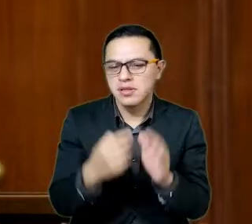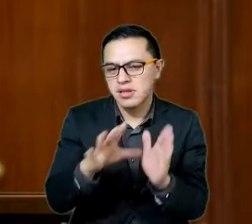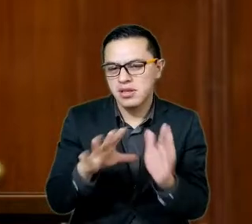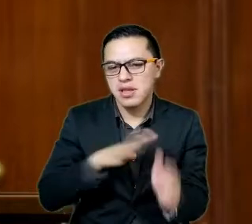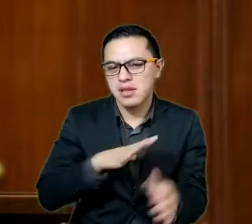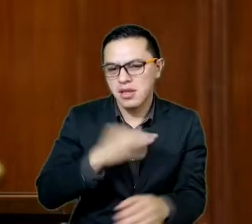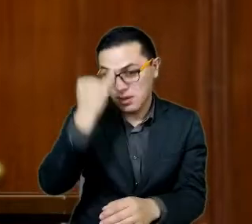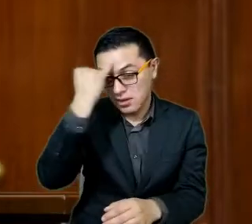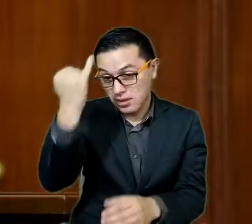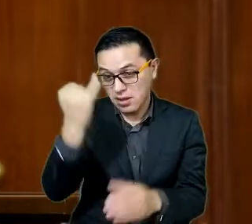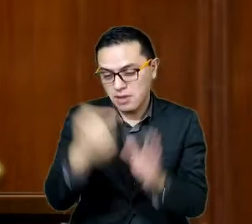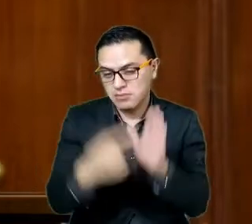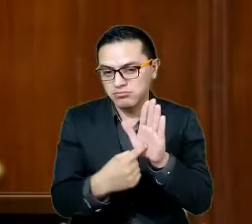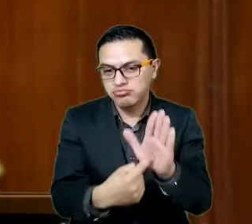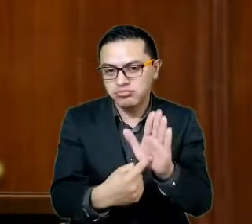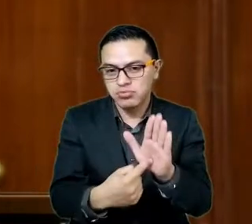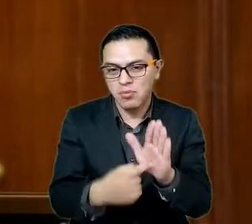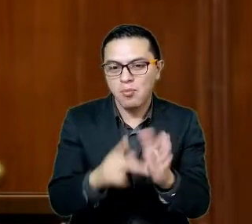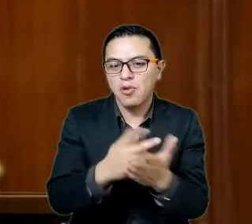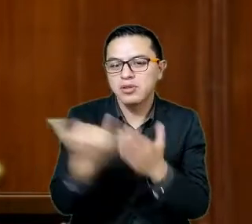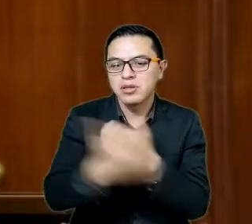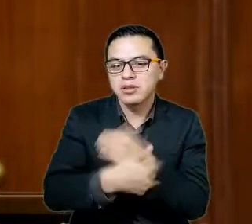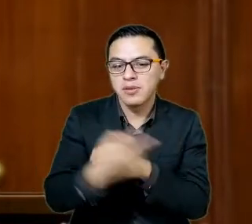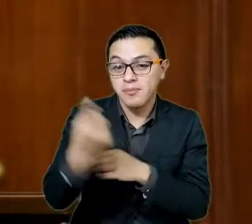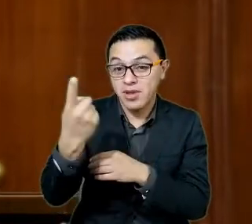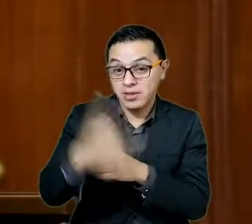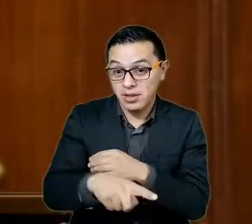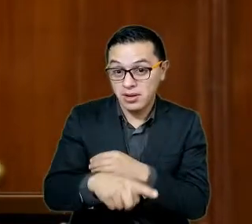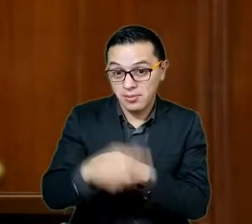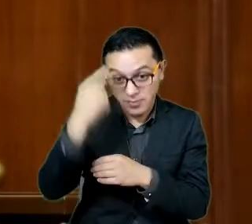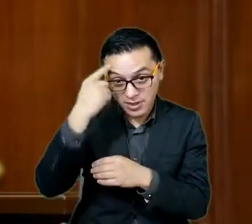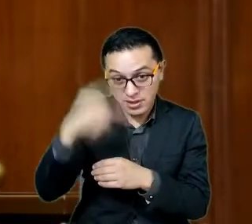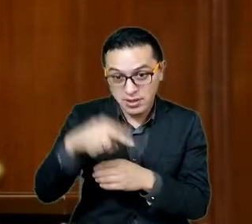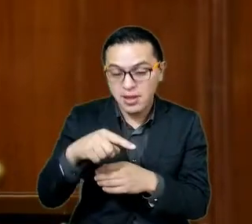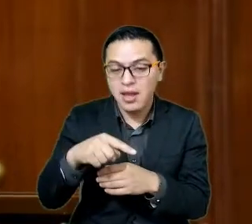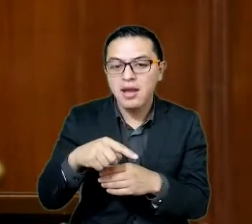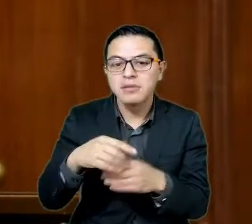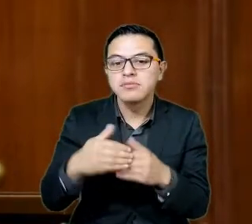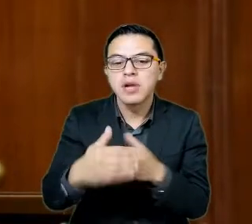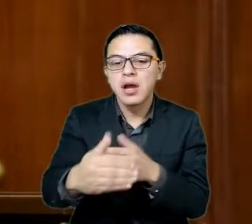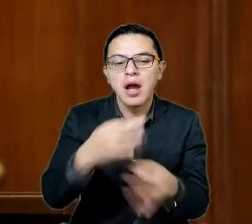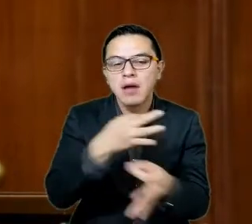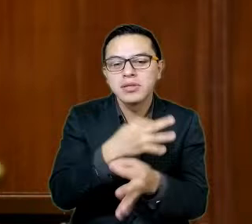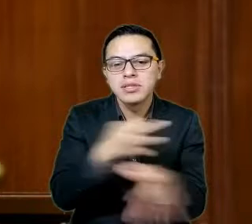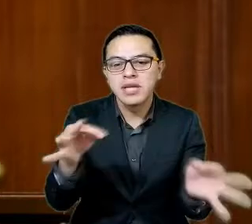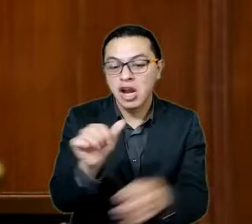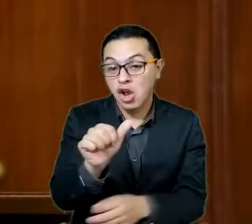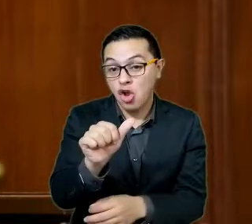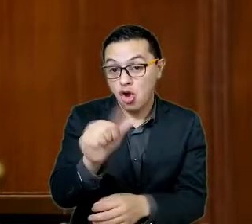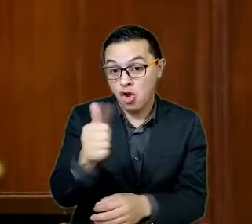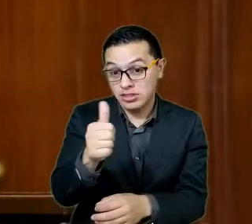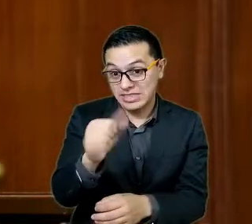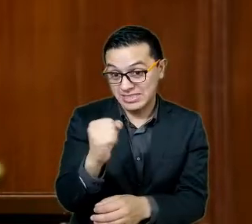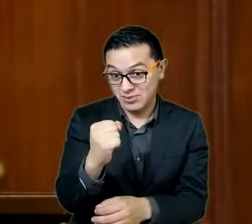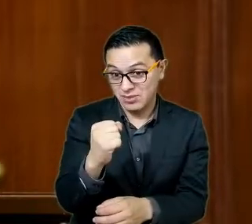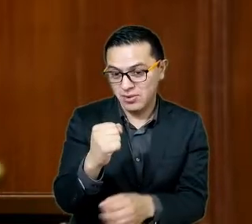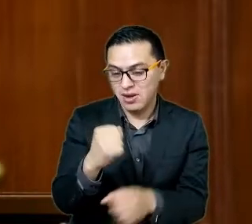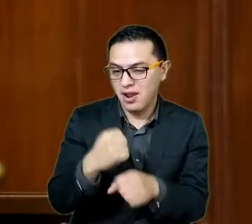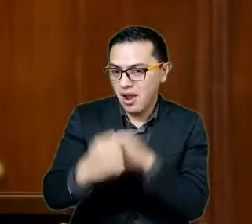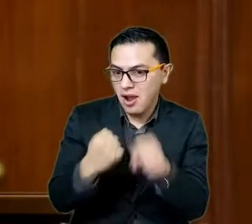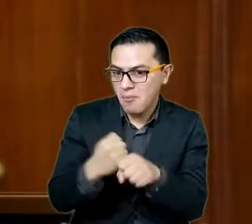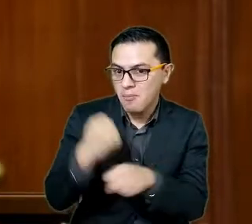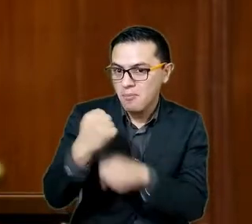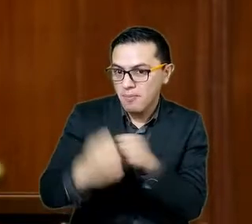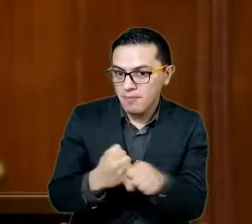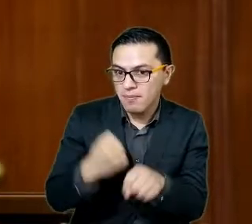decreto mediante el cual se declara el 11 de septiembre de cada año como el